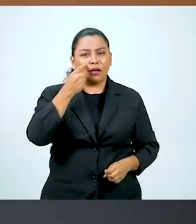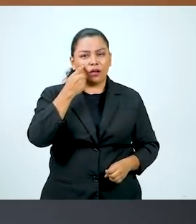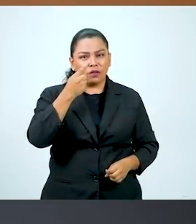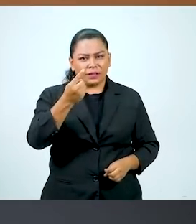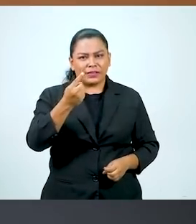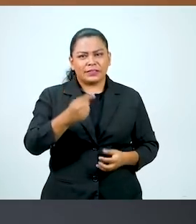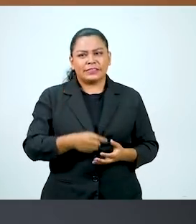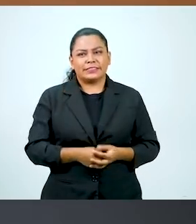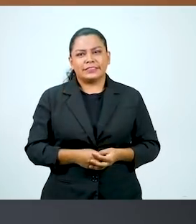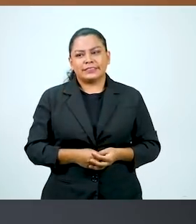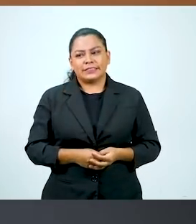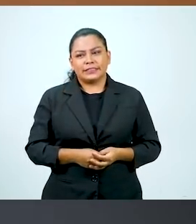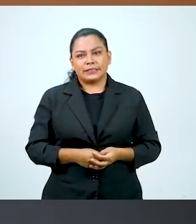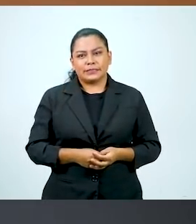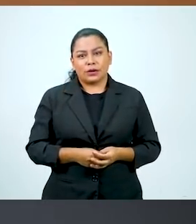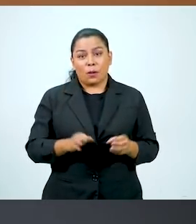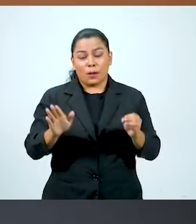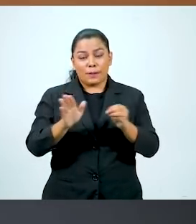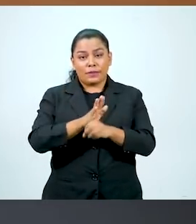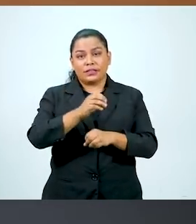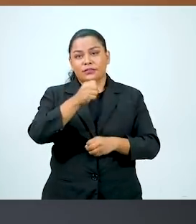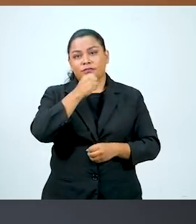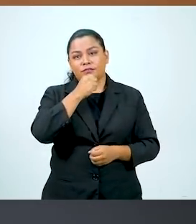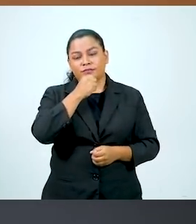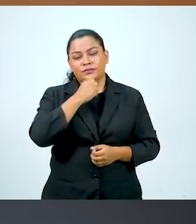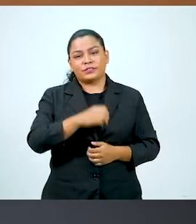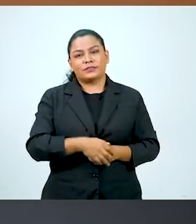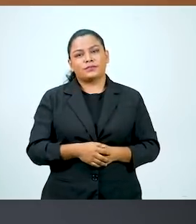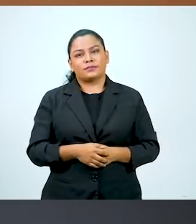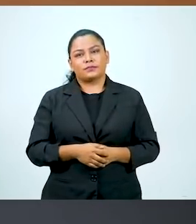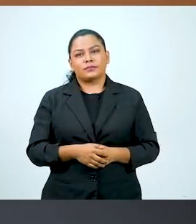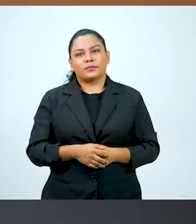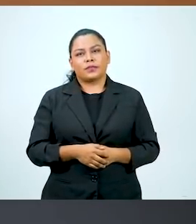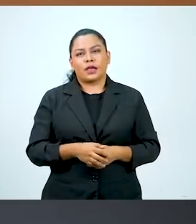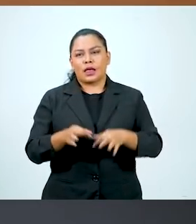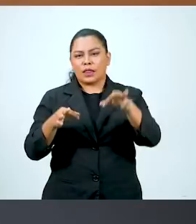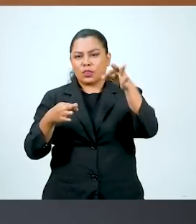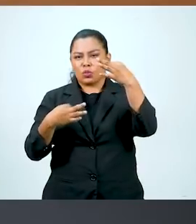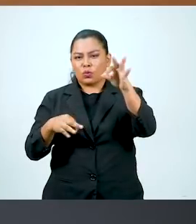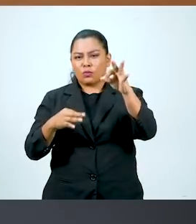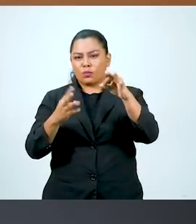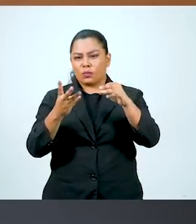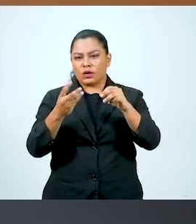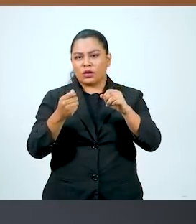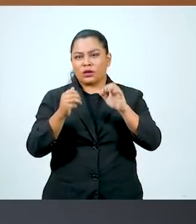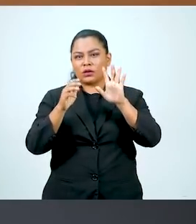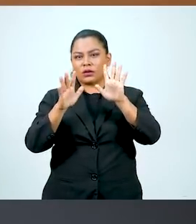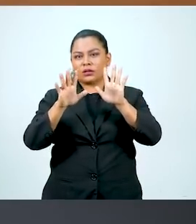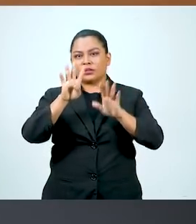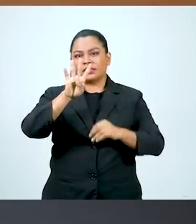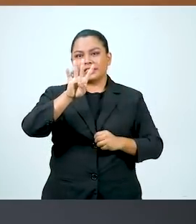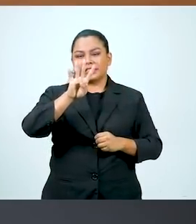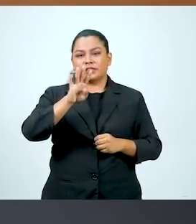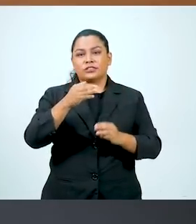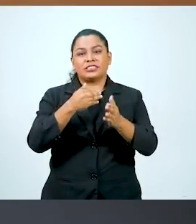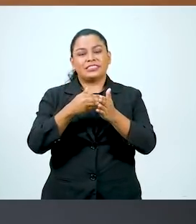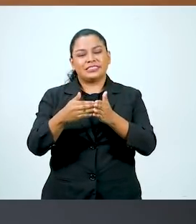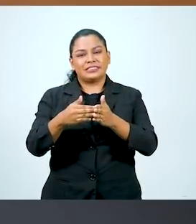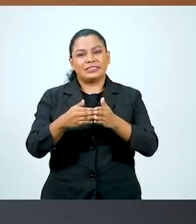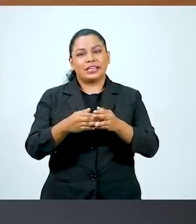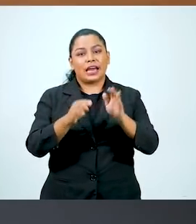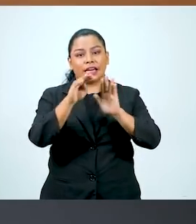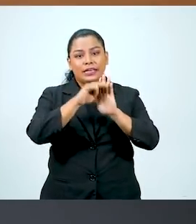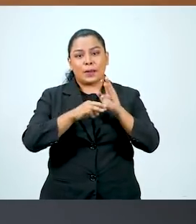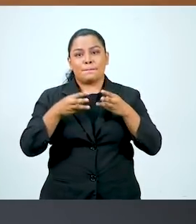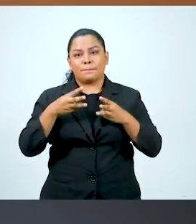un apartado que deben llenar. Y se encuentra en la página 14 de las páginas iniciales